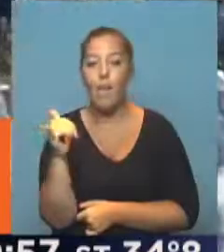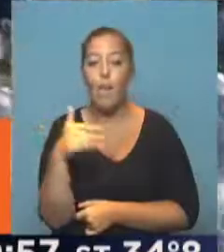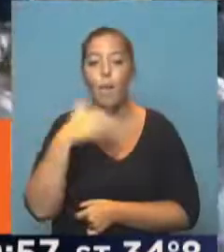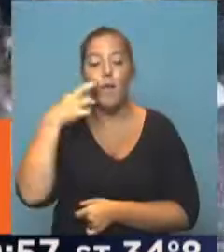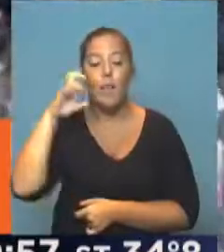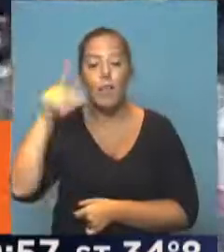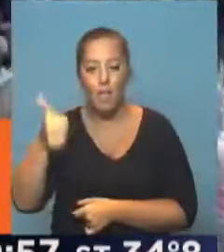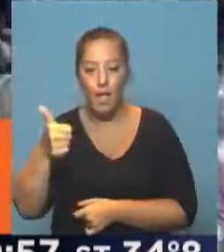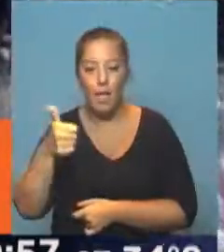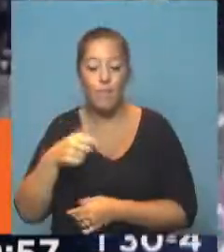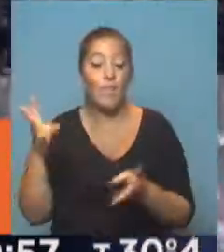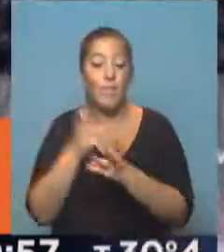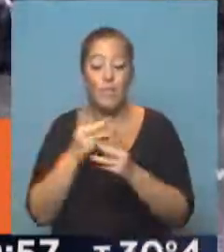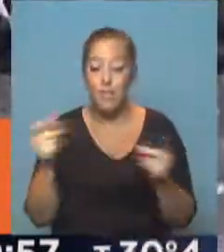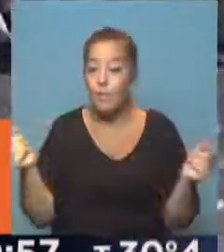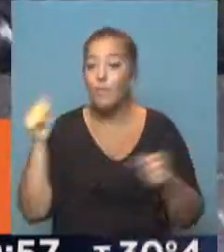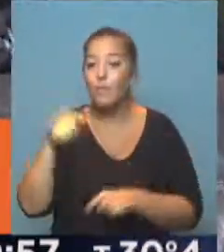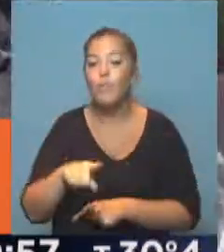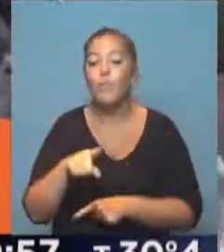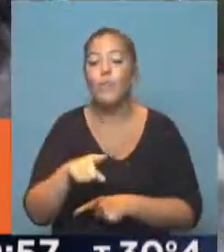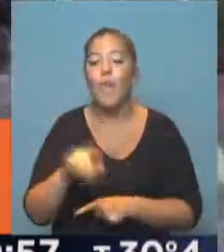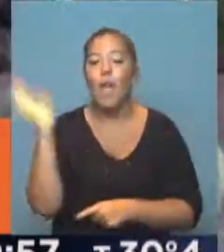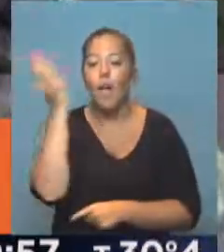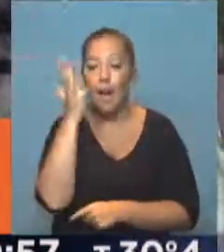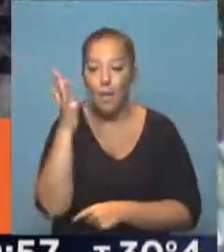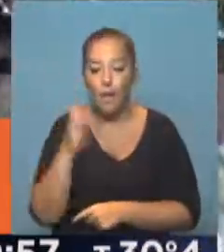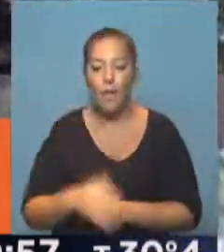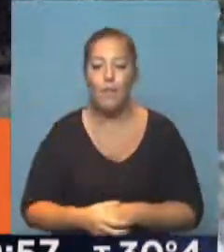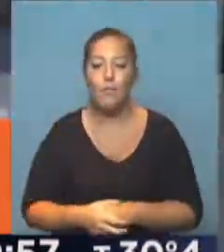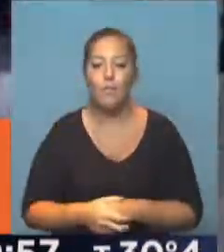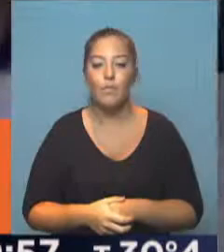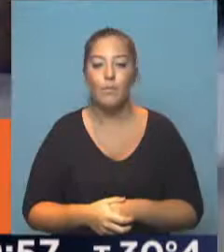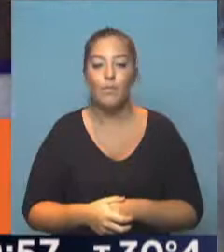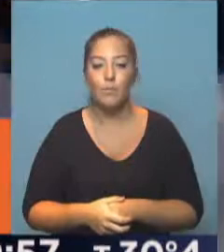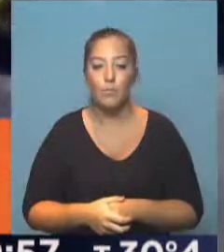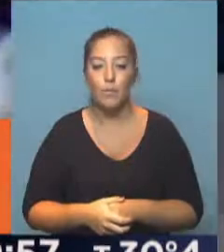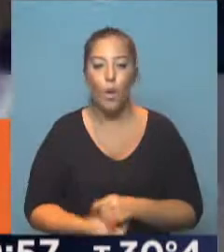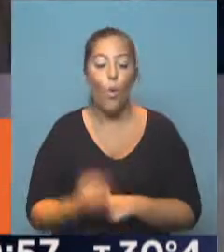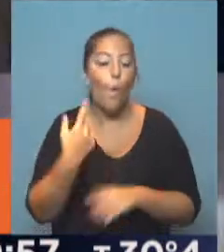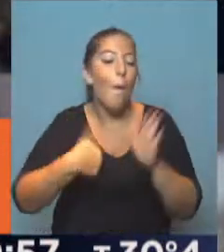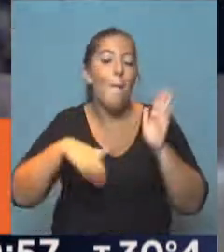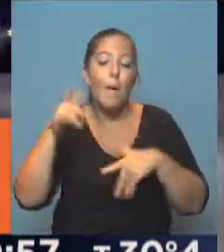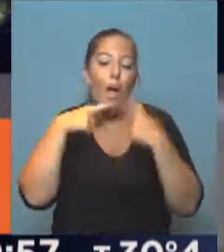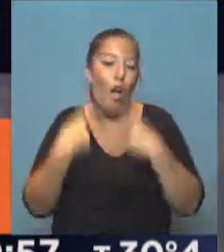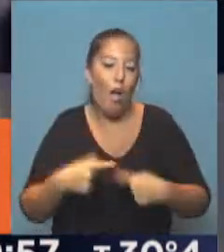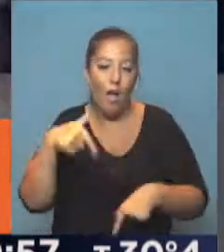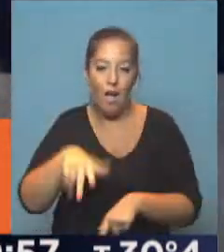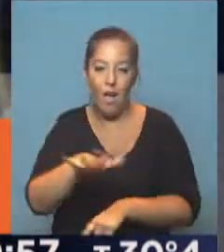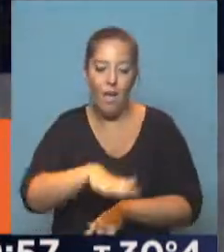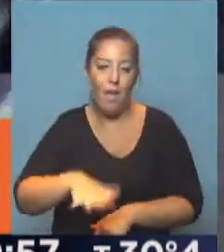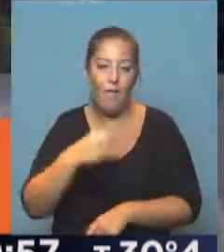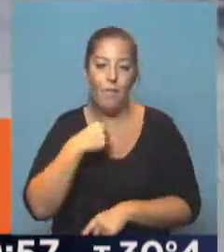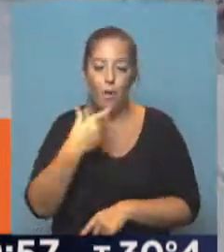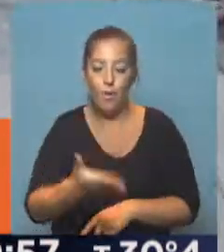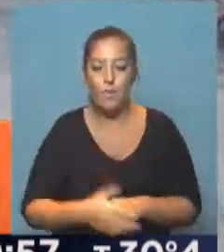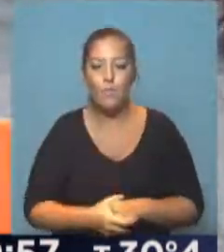Miranda va a estar cerrando este carnaval de Vicente López, uno de los más coloridos aquí en el Gran